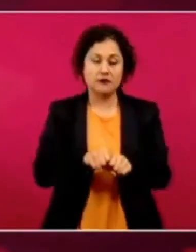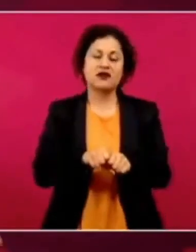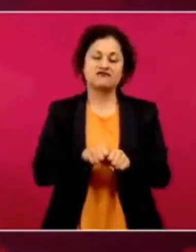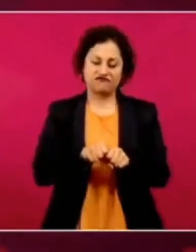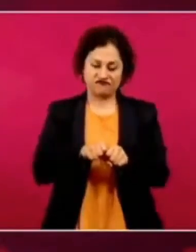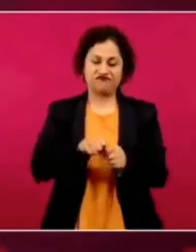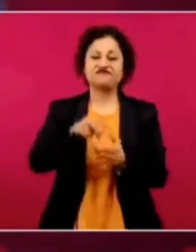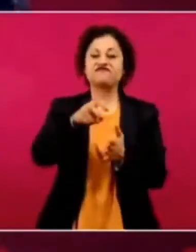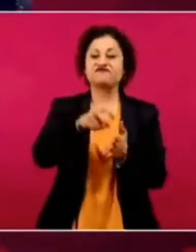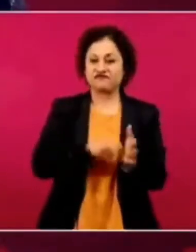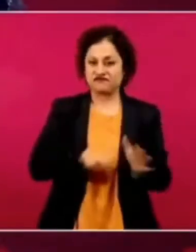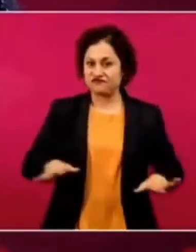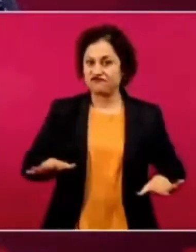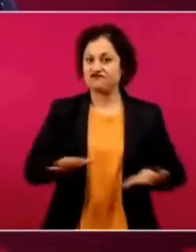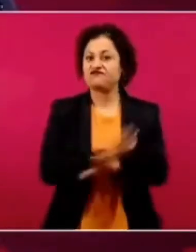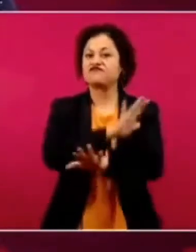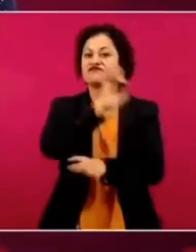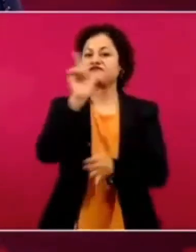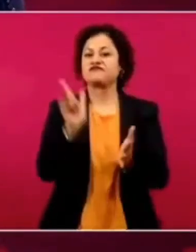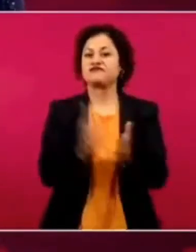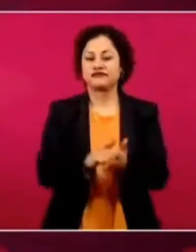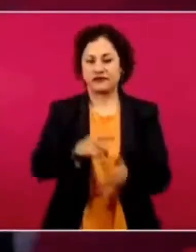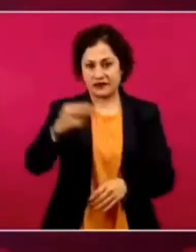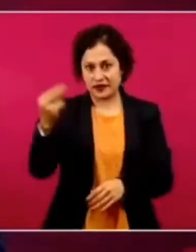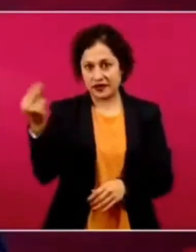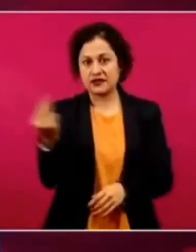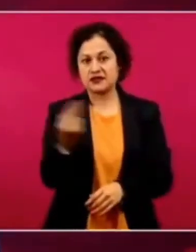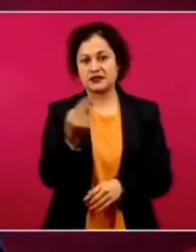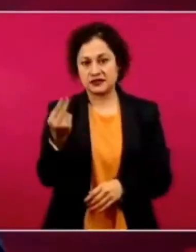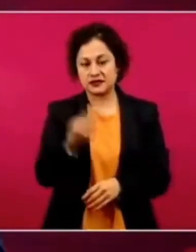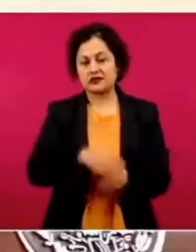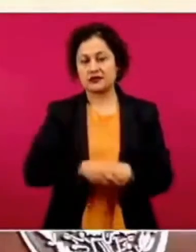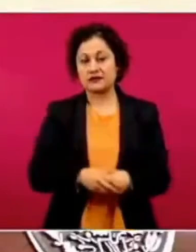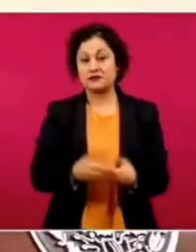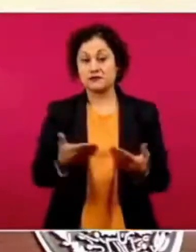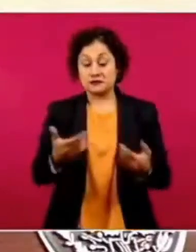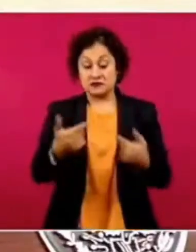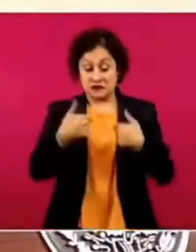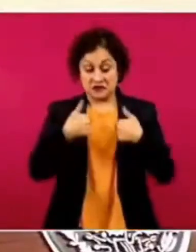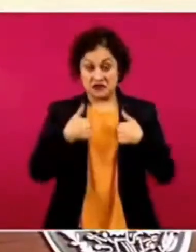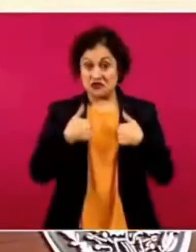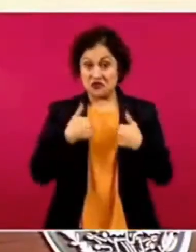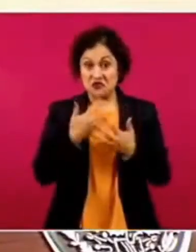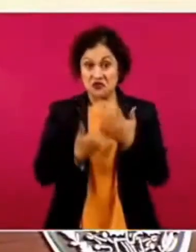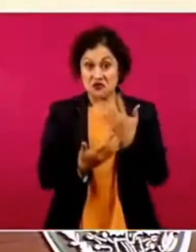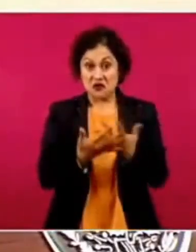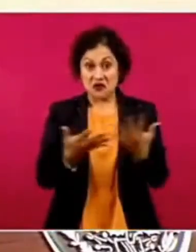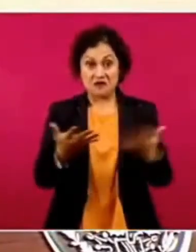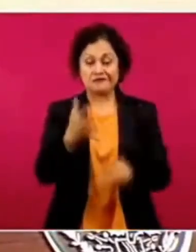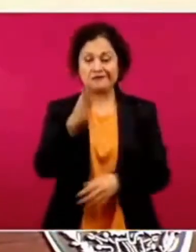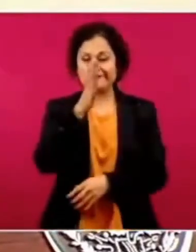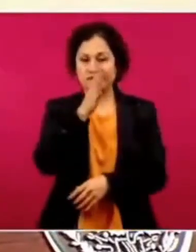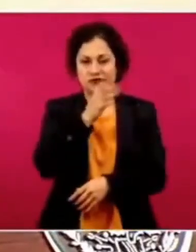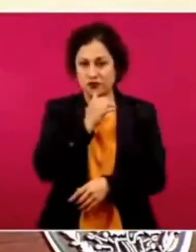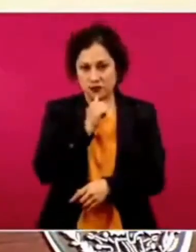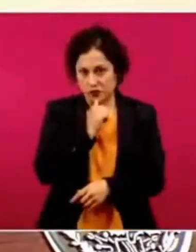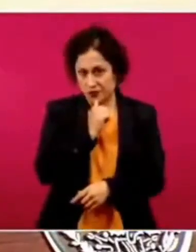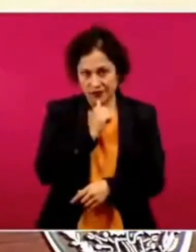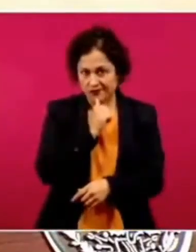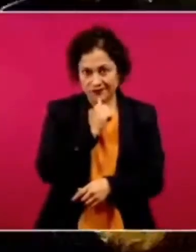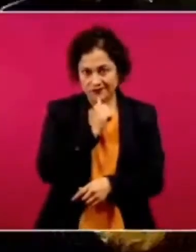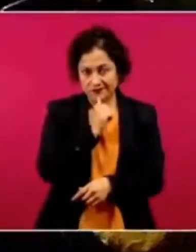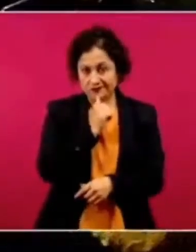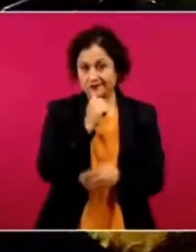Yo no voy a poder hacerlo. Eso le va a corresponder